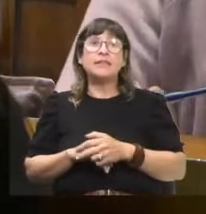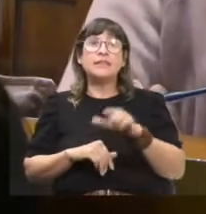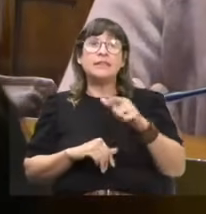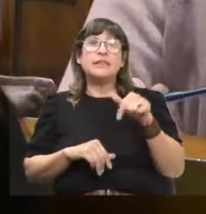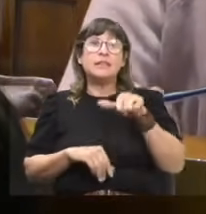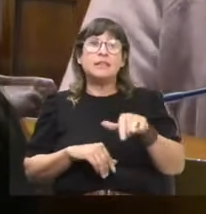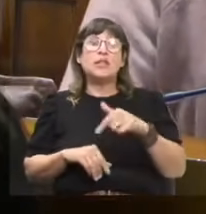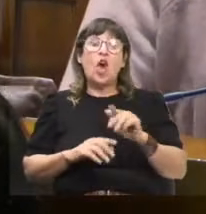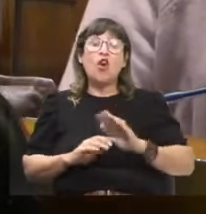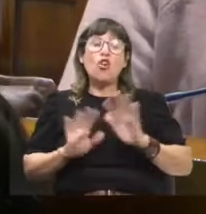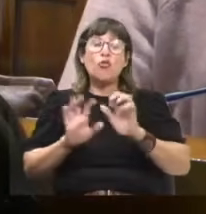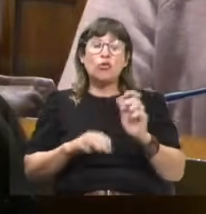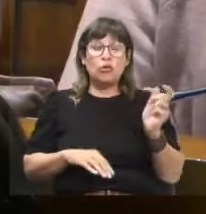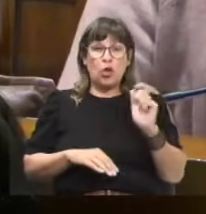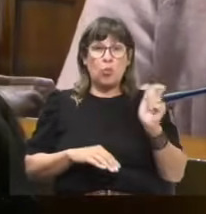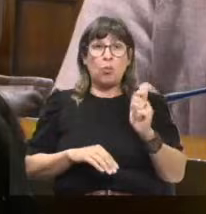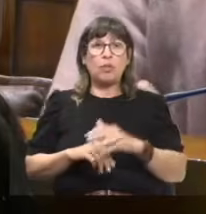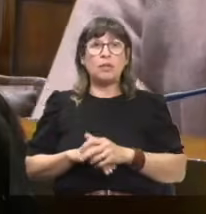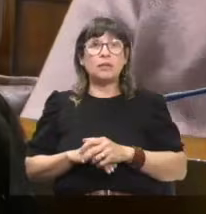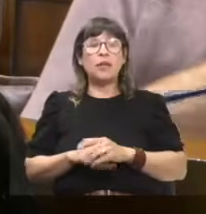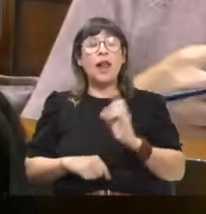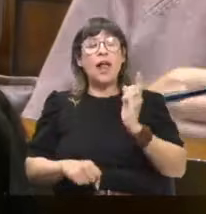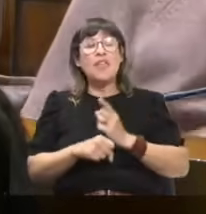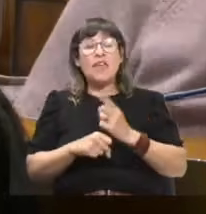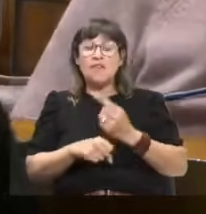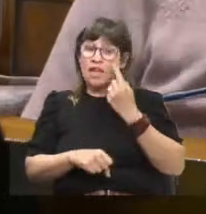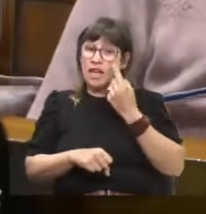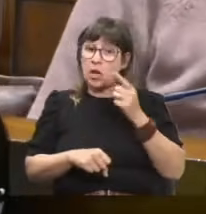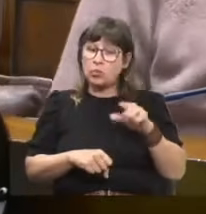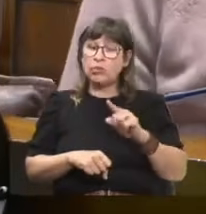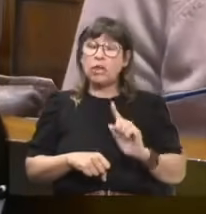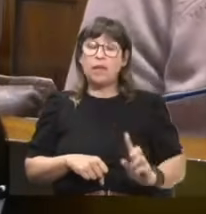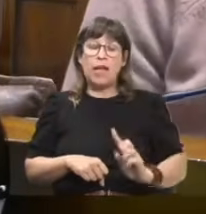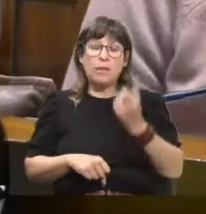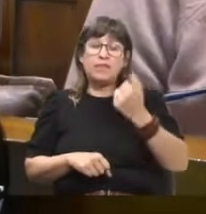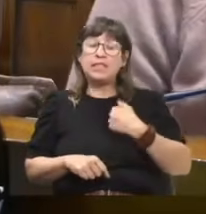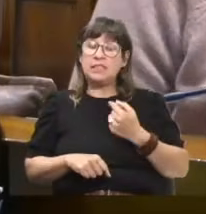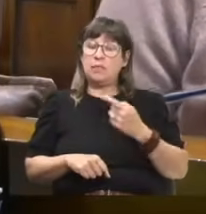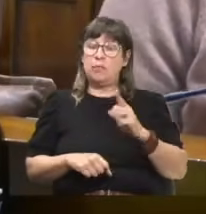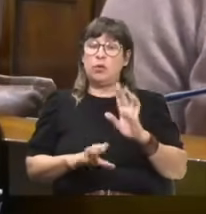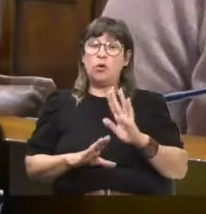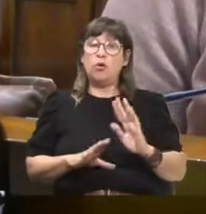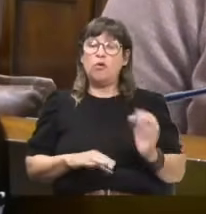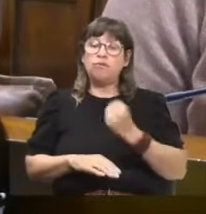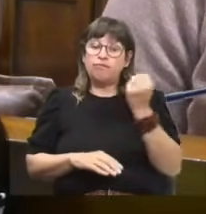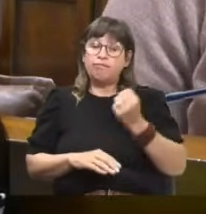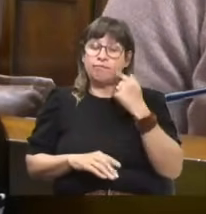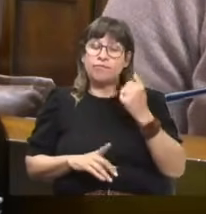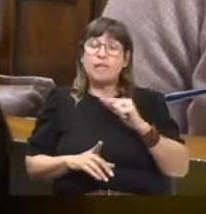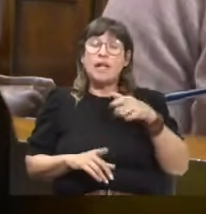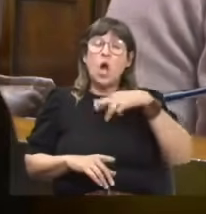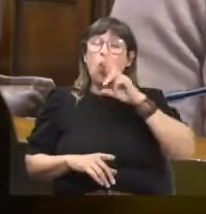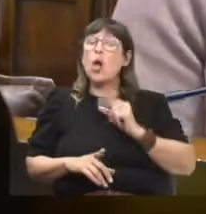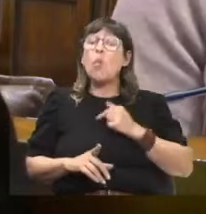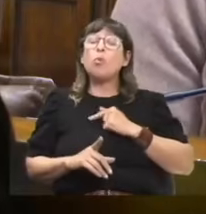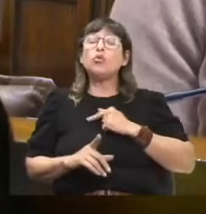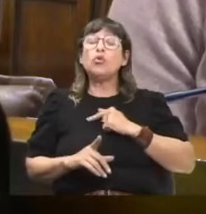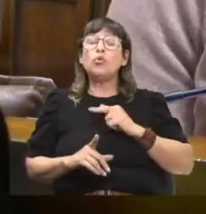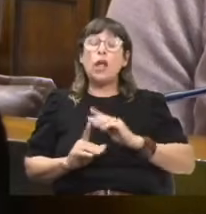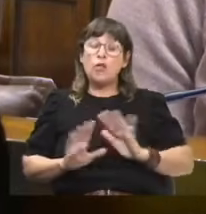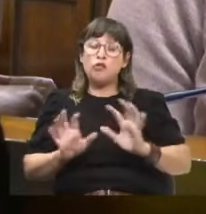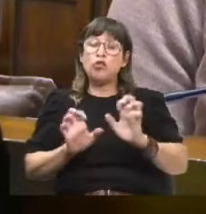que los funcionarios públicos deberán observar el principio de probidad que implica una conducta funcional